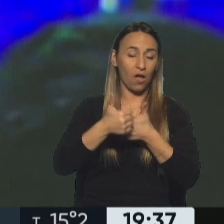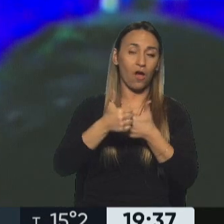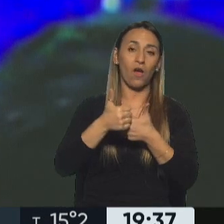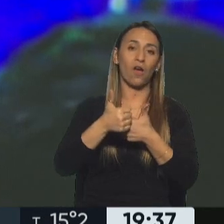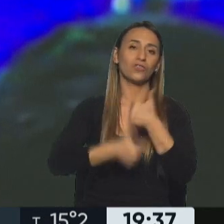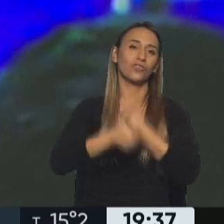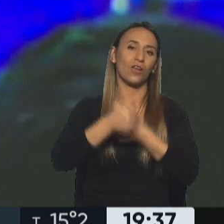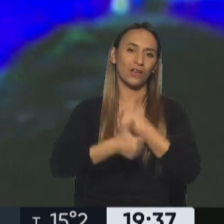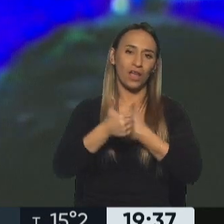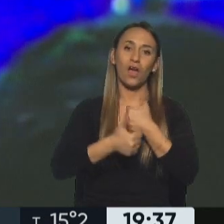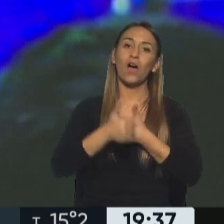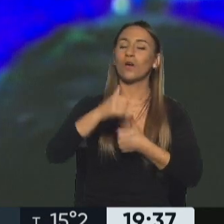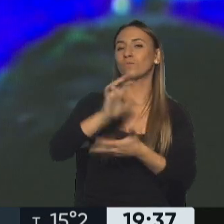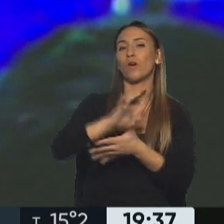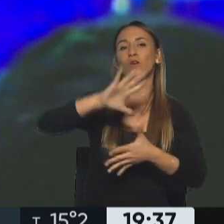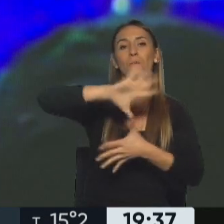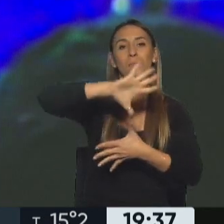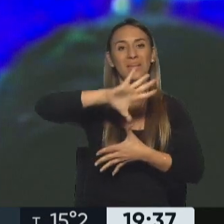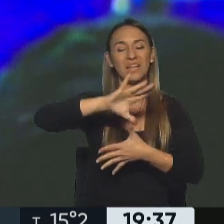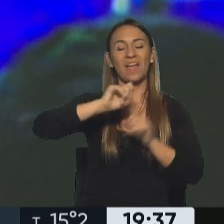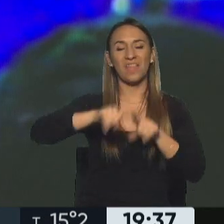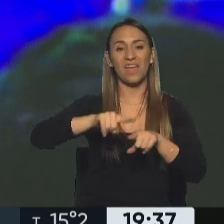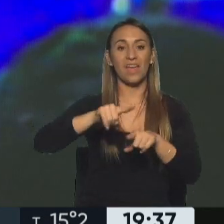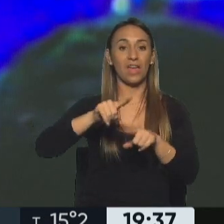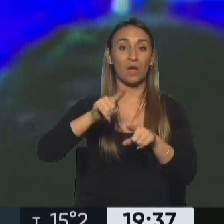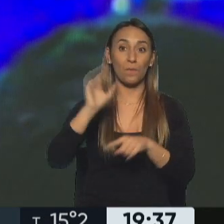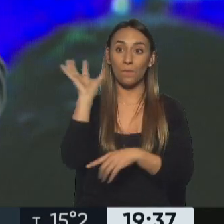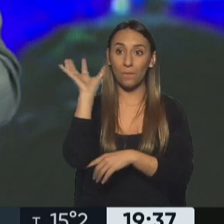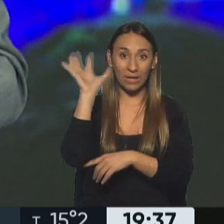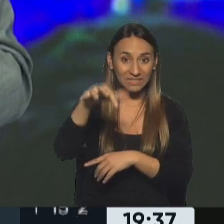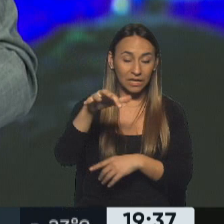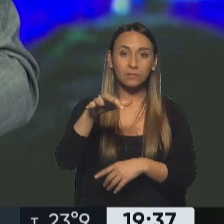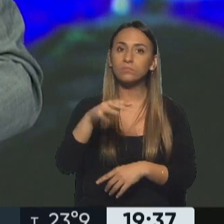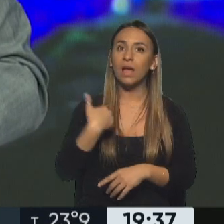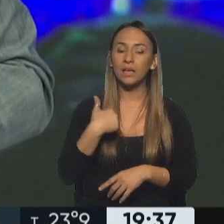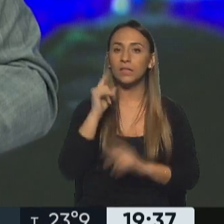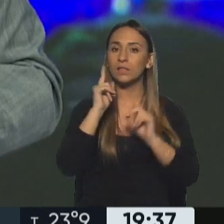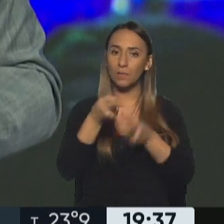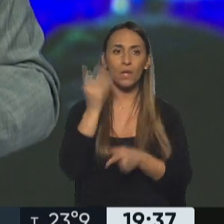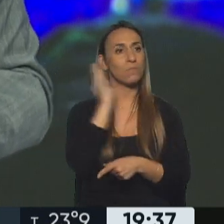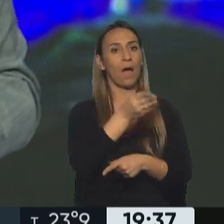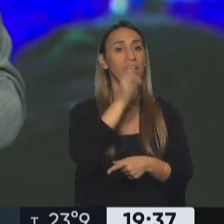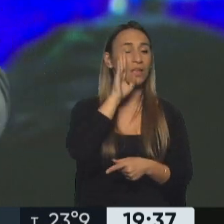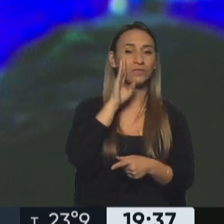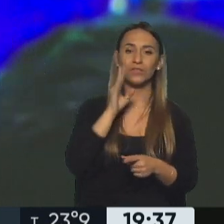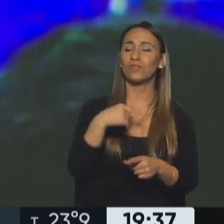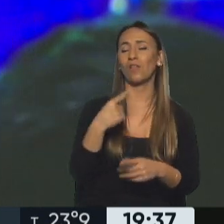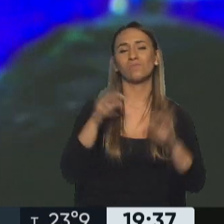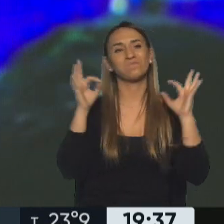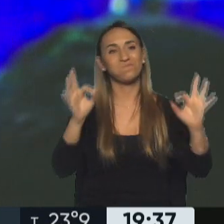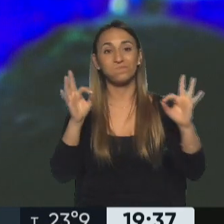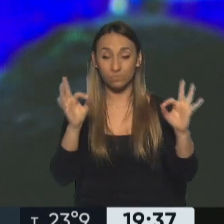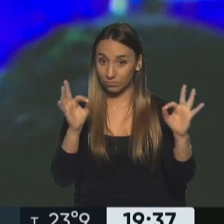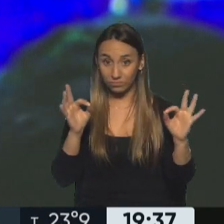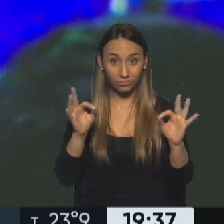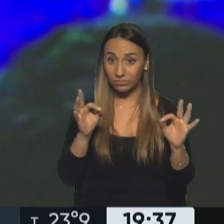básquetbol, lógicamente. Y le ganamos a Estados, Estados Unidos. También, ¿eh? Entonces dijeron, con esto ya está, este equipo está conforme. Llegó Prigioni a